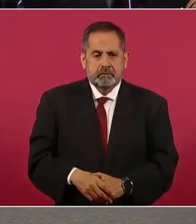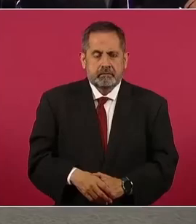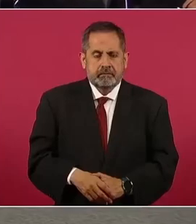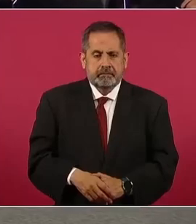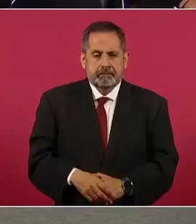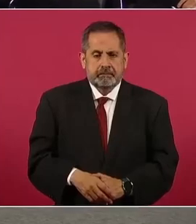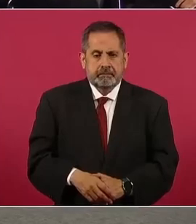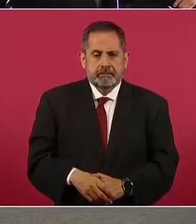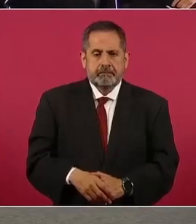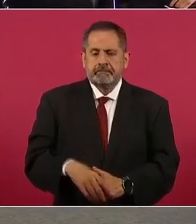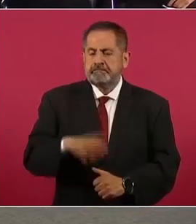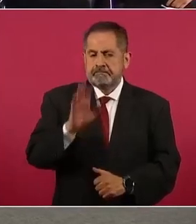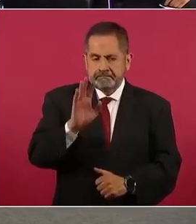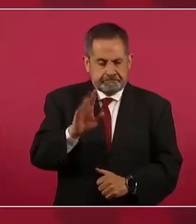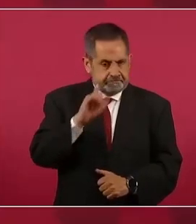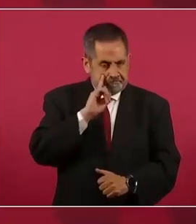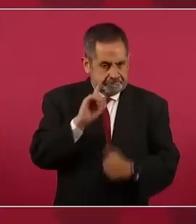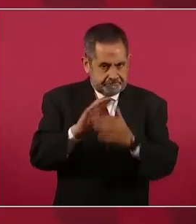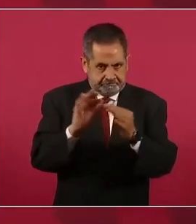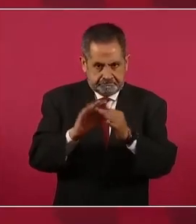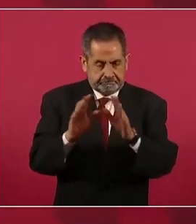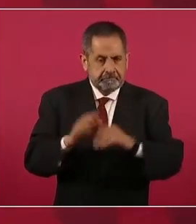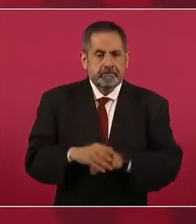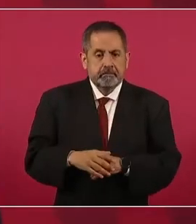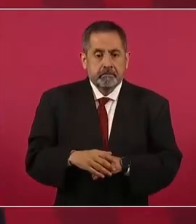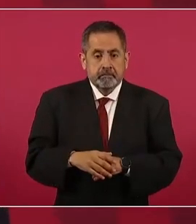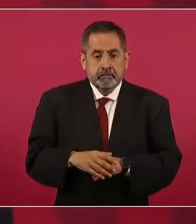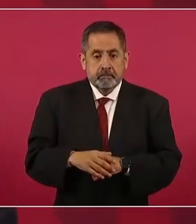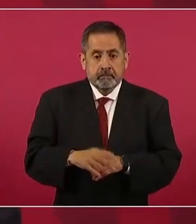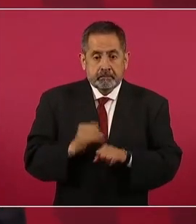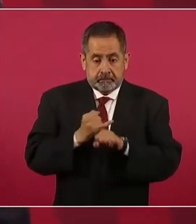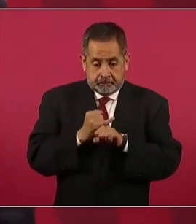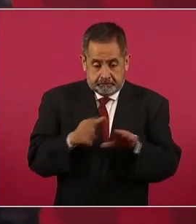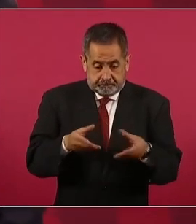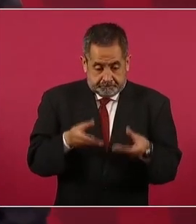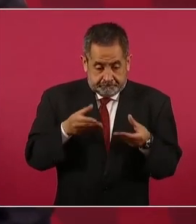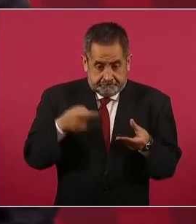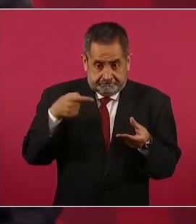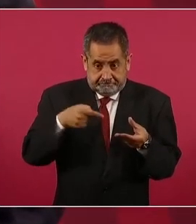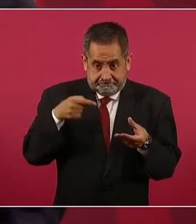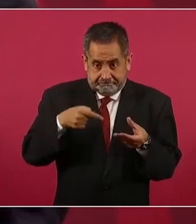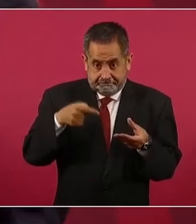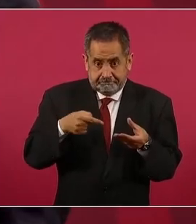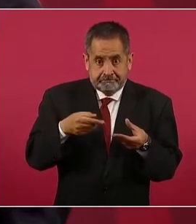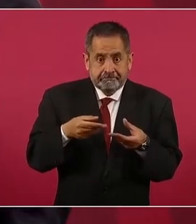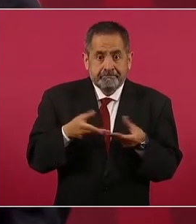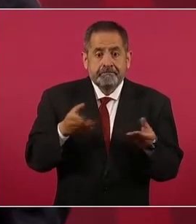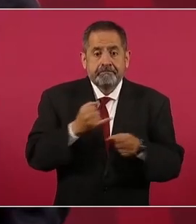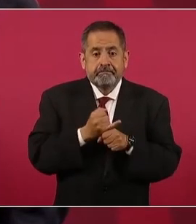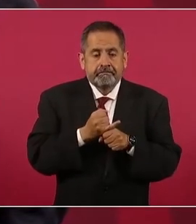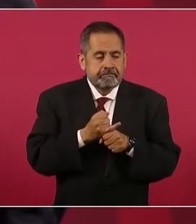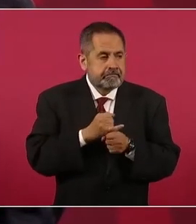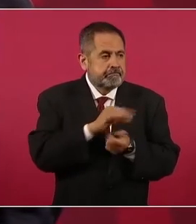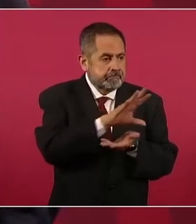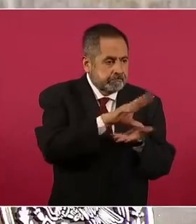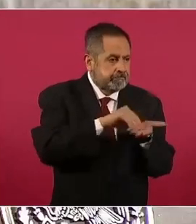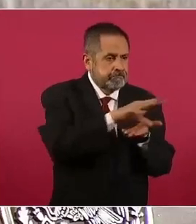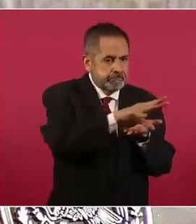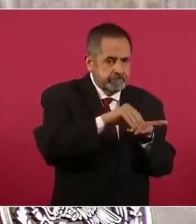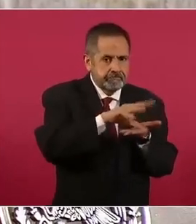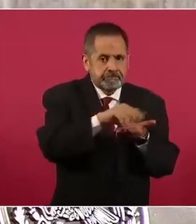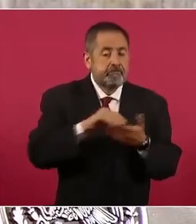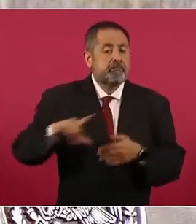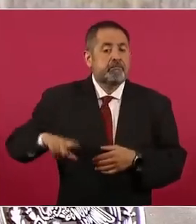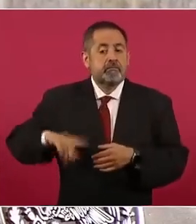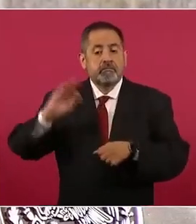ver, la información con la que nosotros contamos es información resumida del gobierno